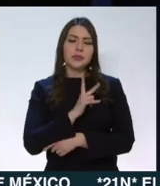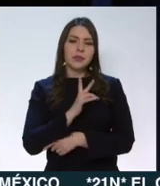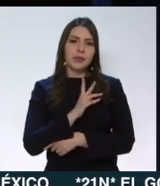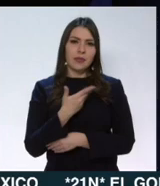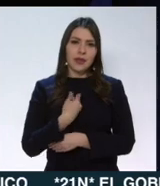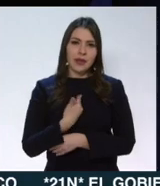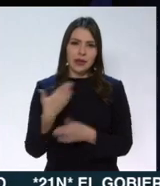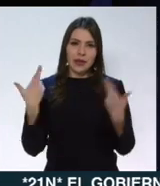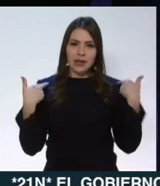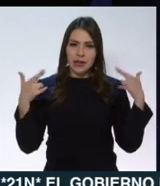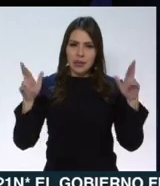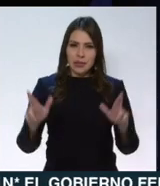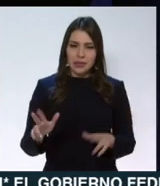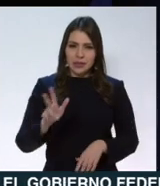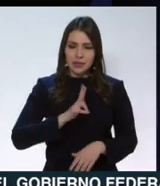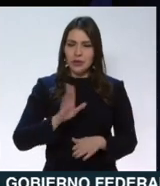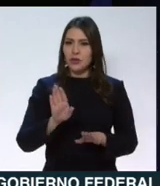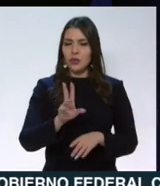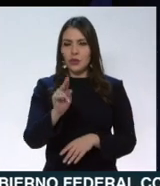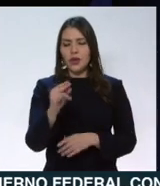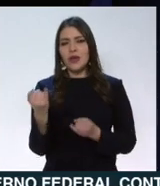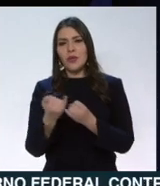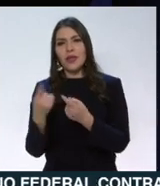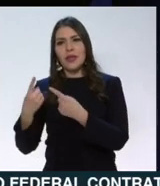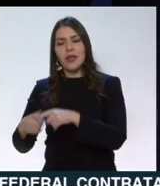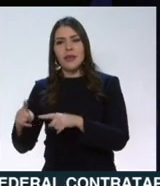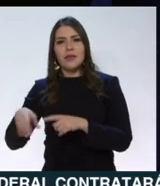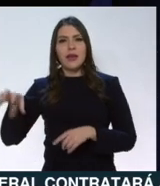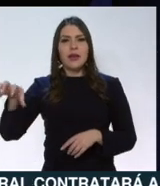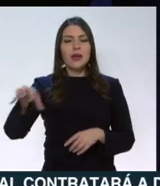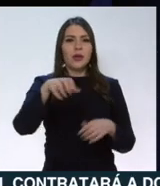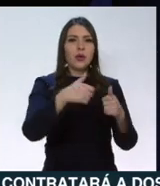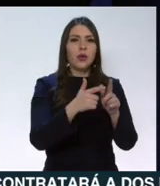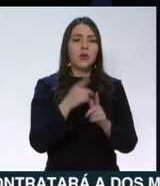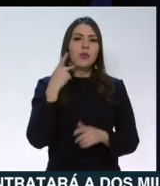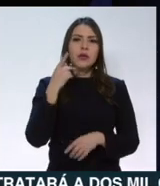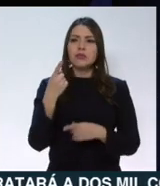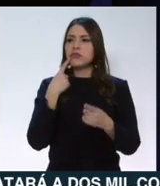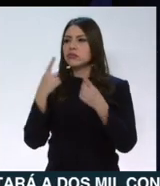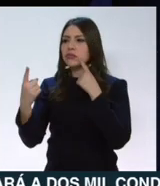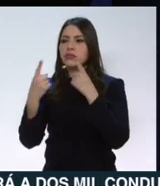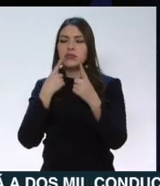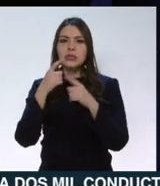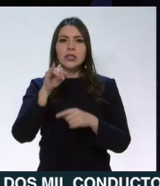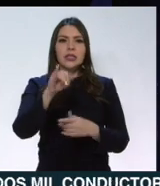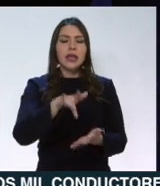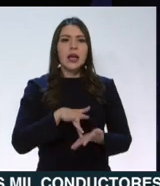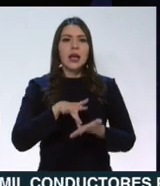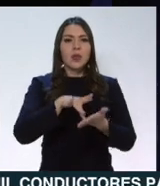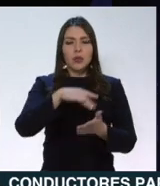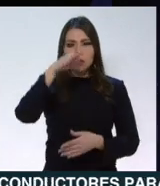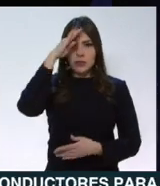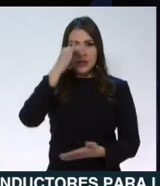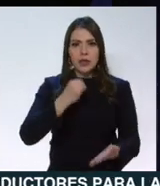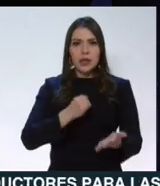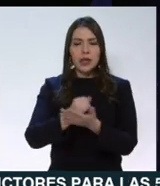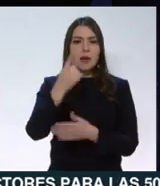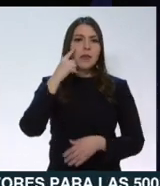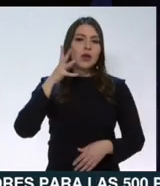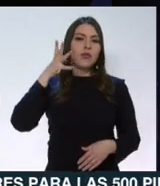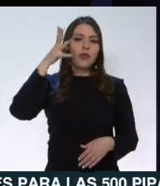sino distintas fuerzas políticas apoyaron esta decisión, pensando en el bien de México, en el reclamo